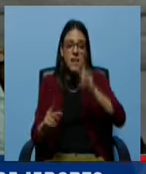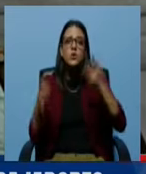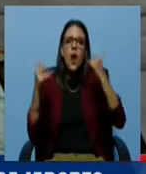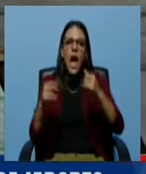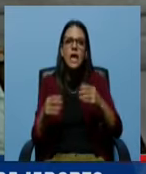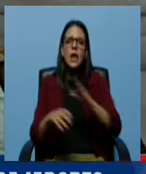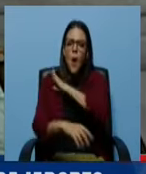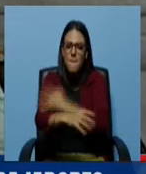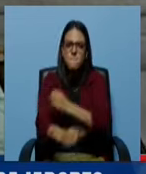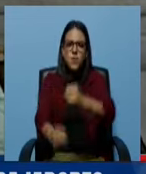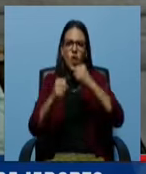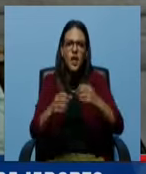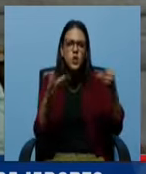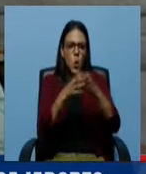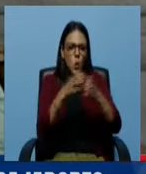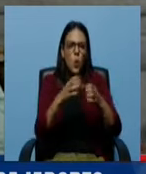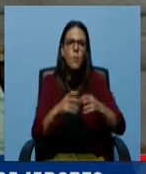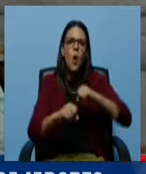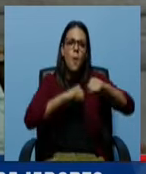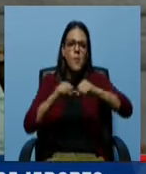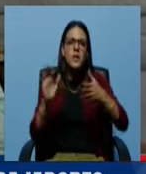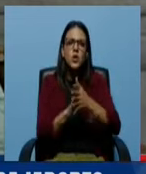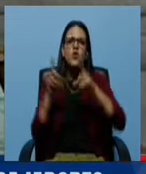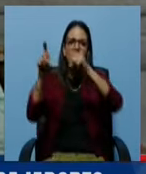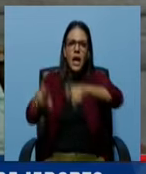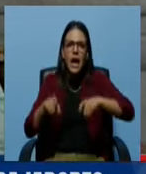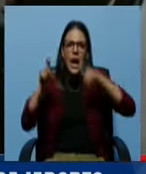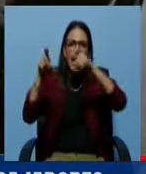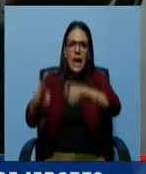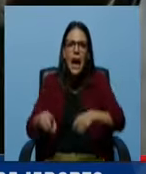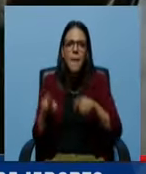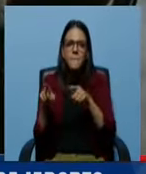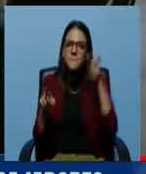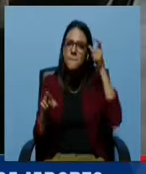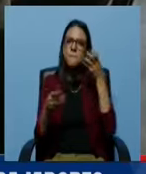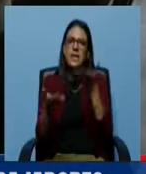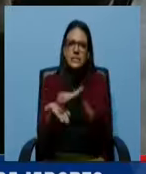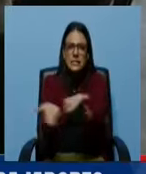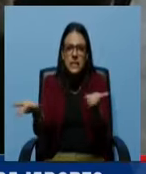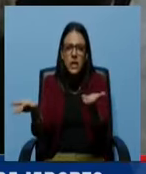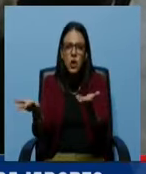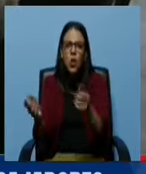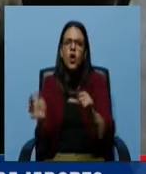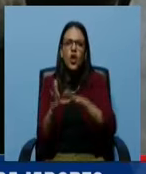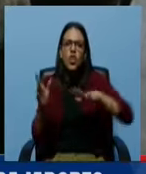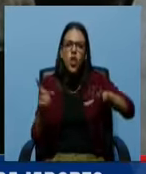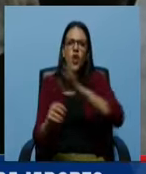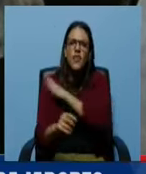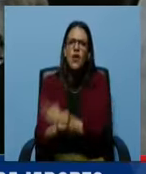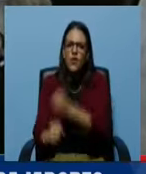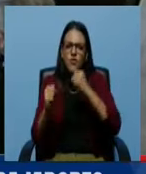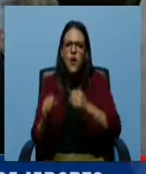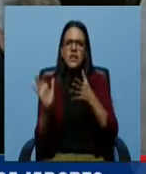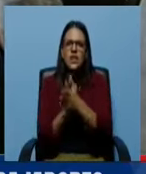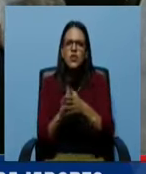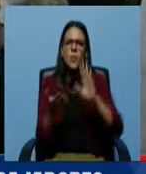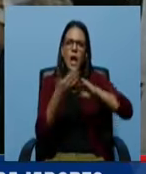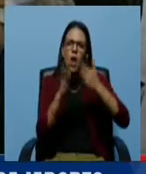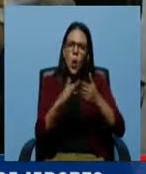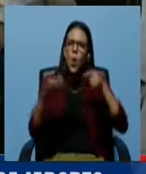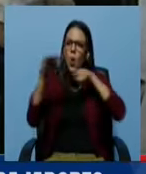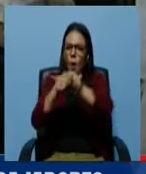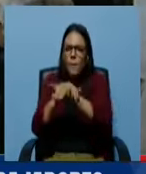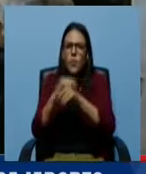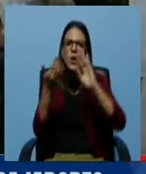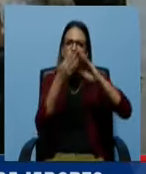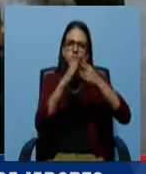poderoso movimiento campesino. Y donde es más fuerte el concepto de la comuna, de los consejos